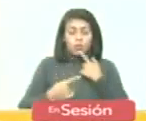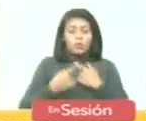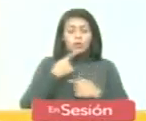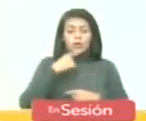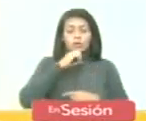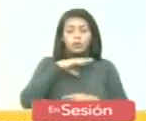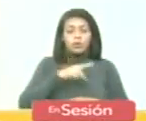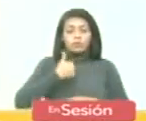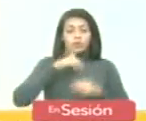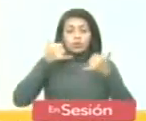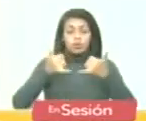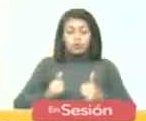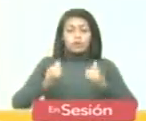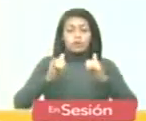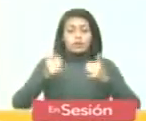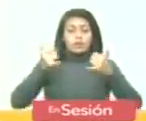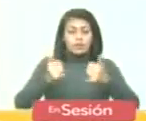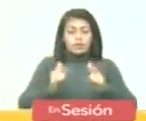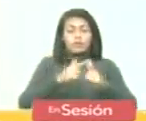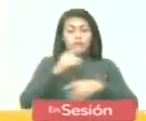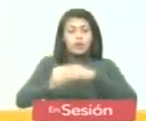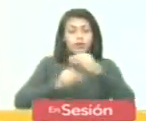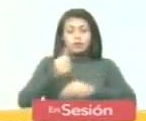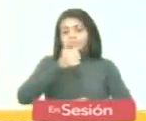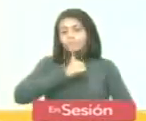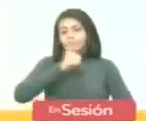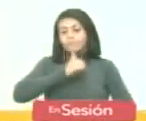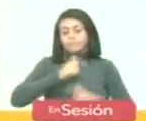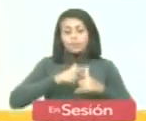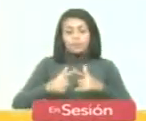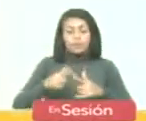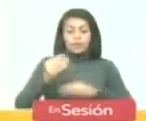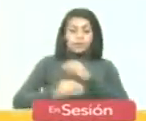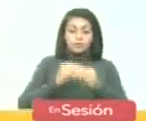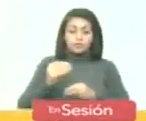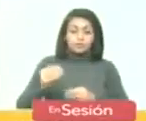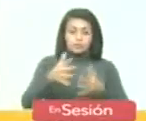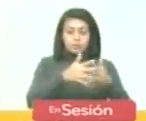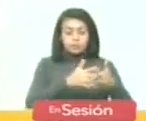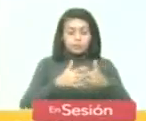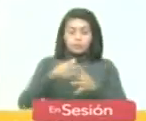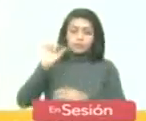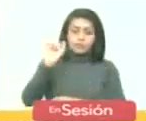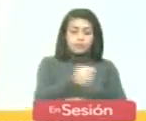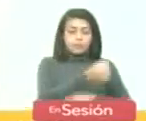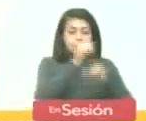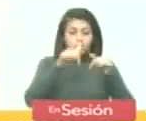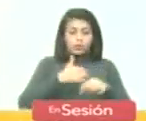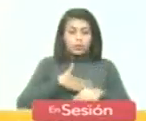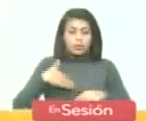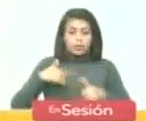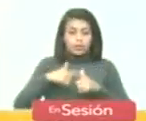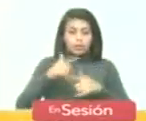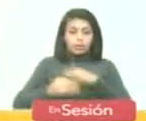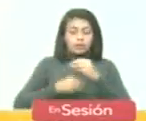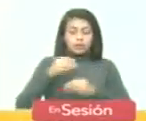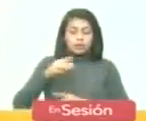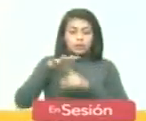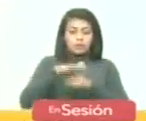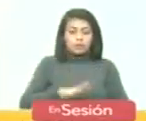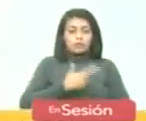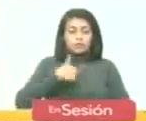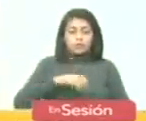que nuestros hijos son hijos de aquellos que resistieron la agresión de un imperio, del imperio norteamericano, que hoy pretende hollar la dignidad de